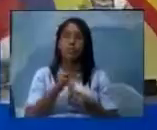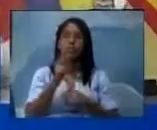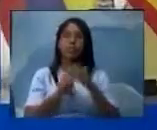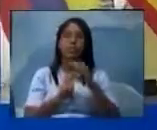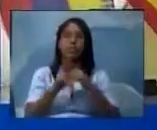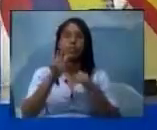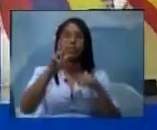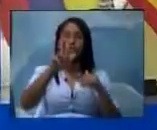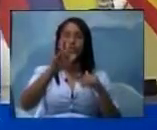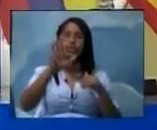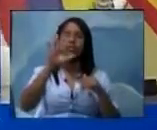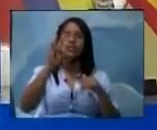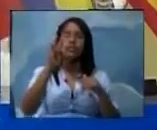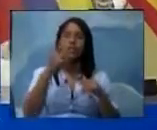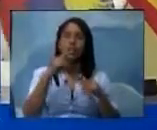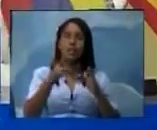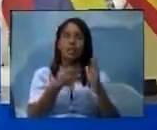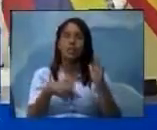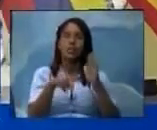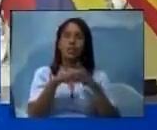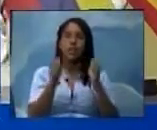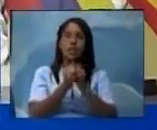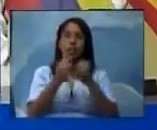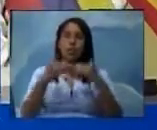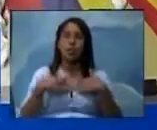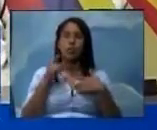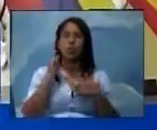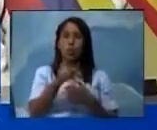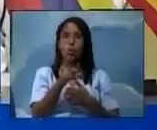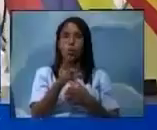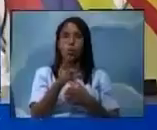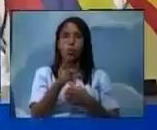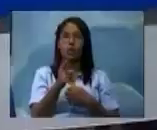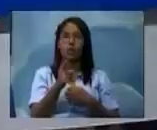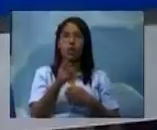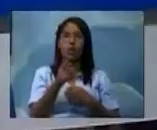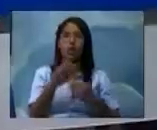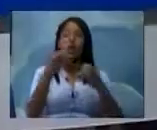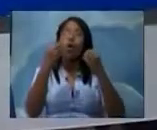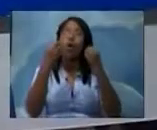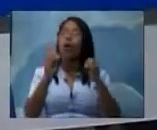Versículo 37, diga conmigo, tú,